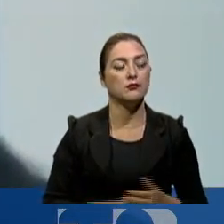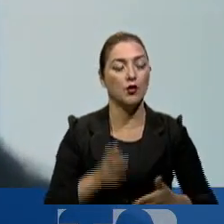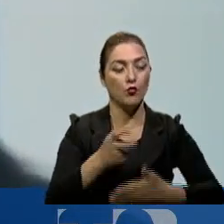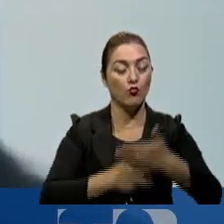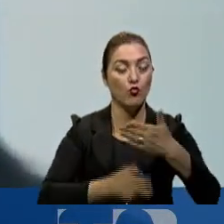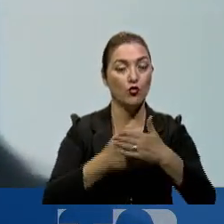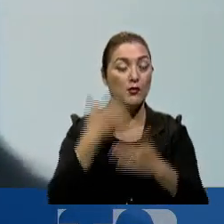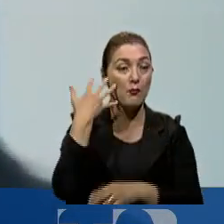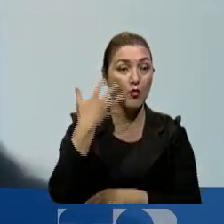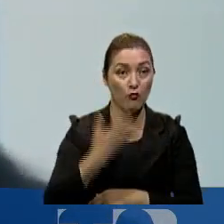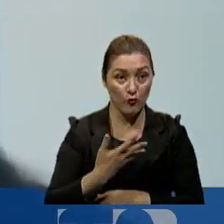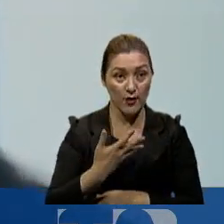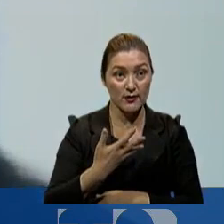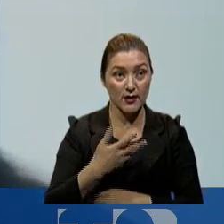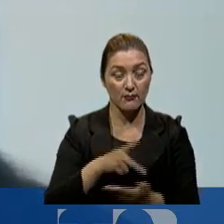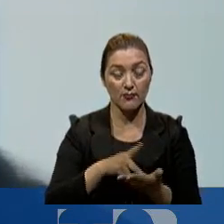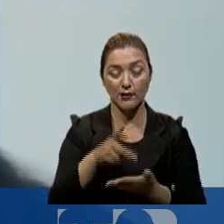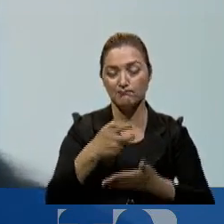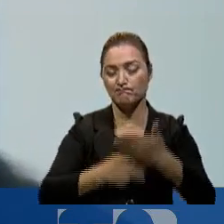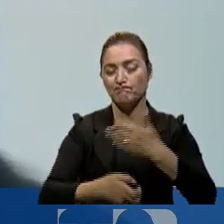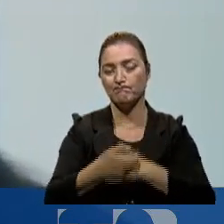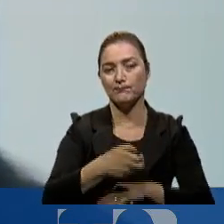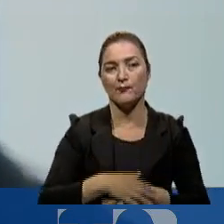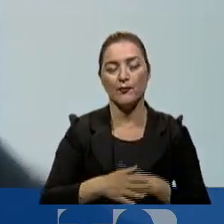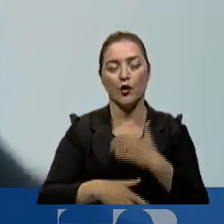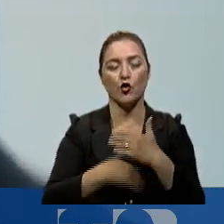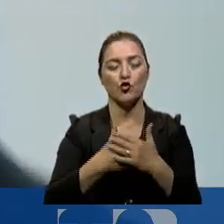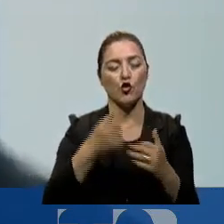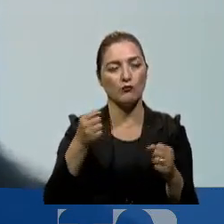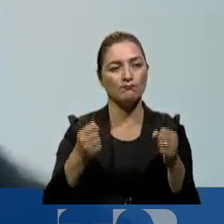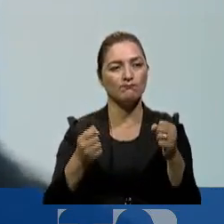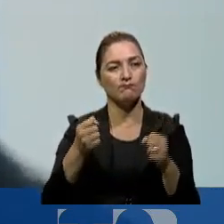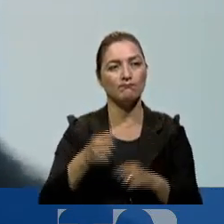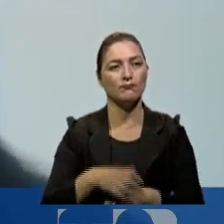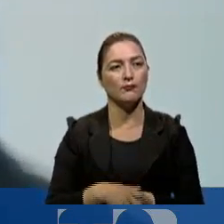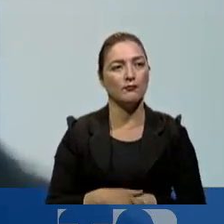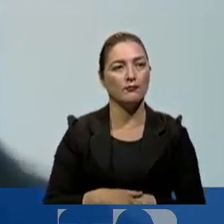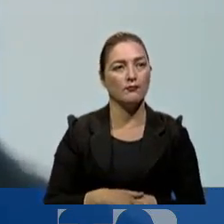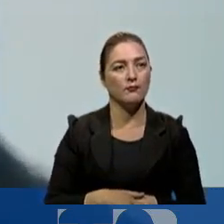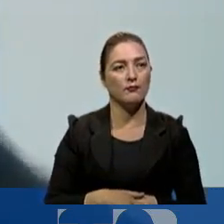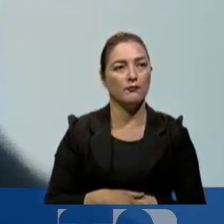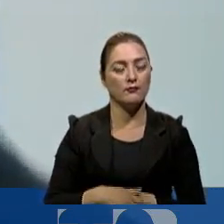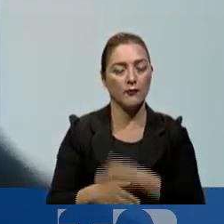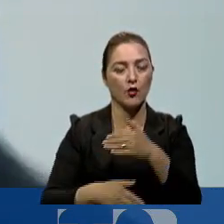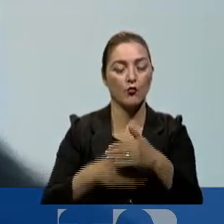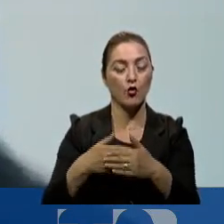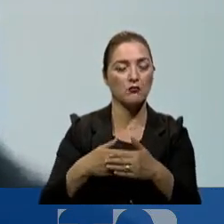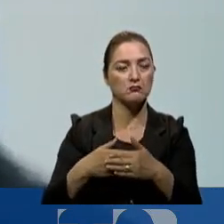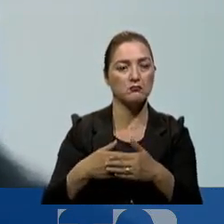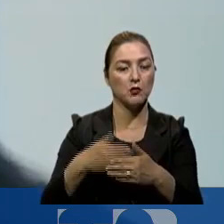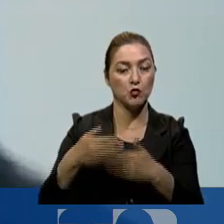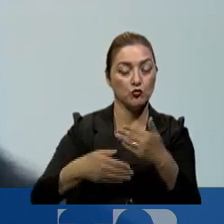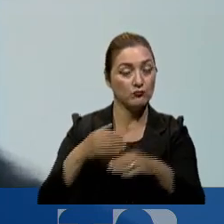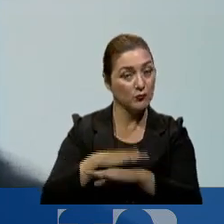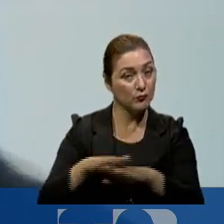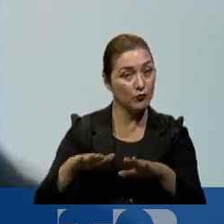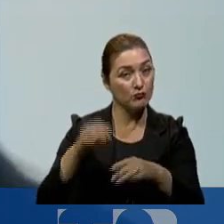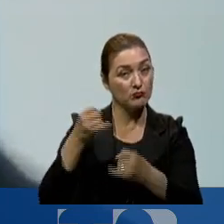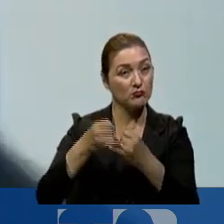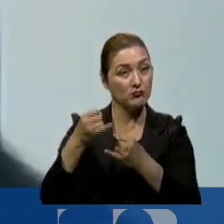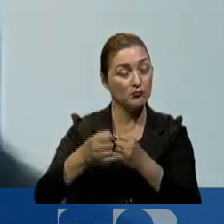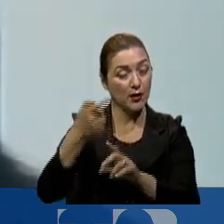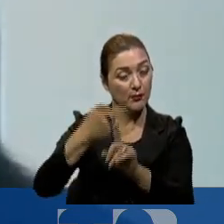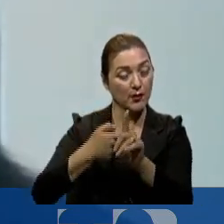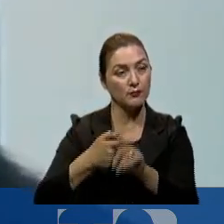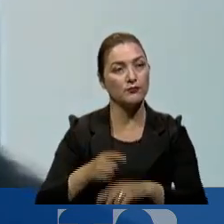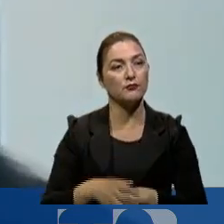por calendarización. Esta multa se aplica a todos los automotores que no cumplen con el proceso, que no concluyen el proceso en el mes que les